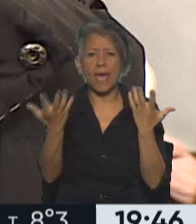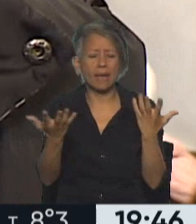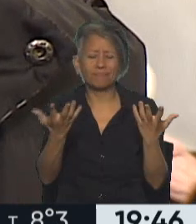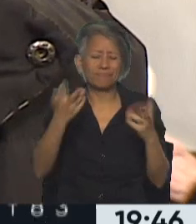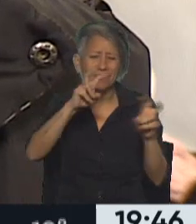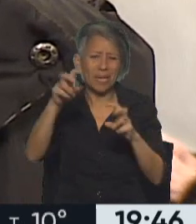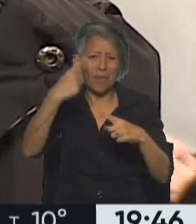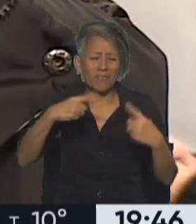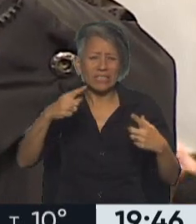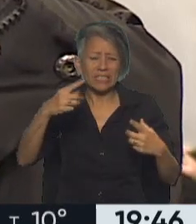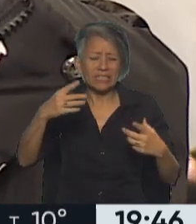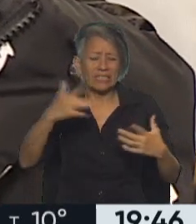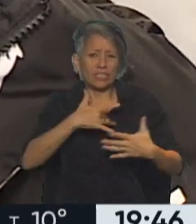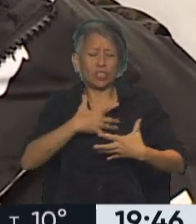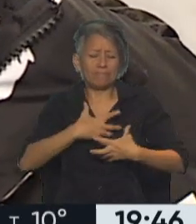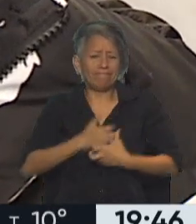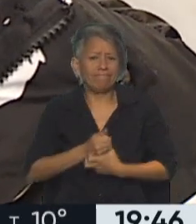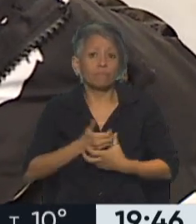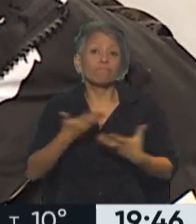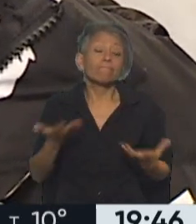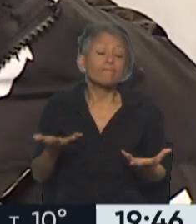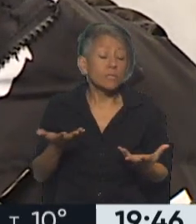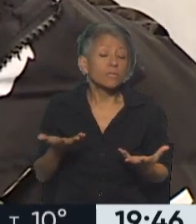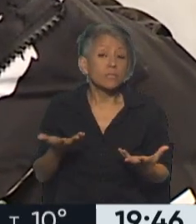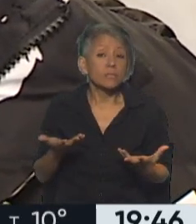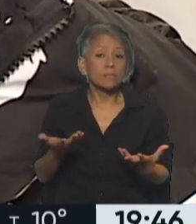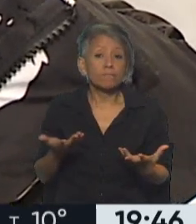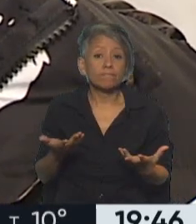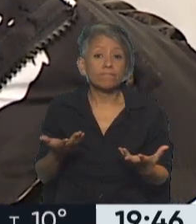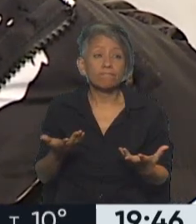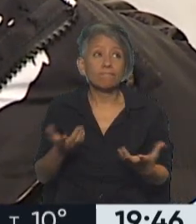todo. Que obviamente derivamos